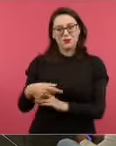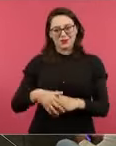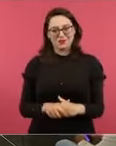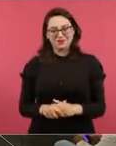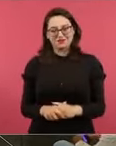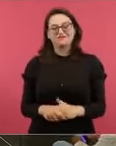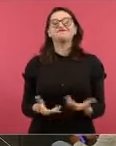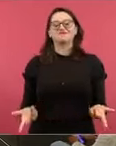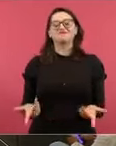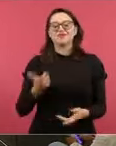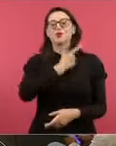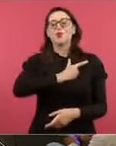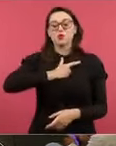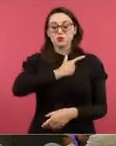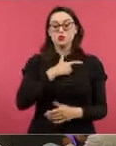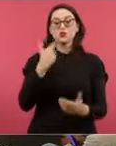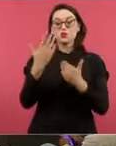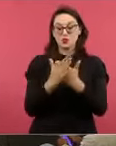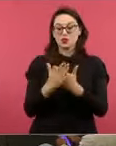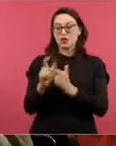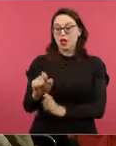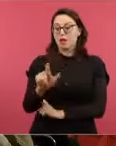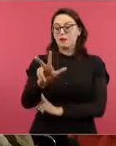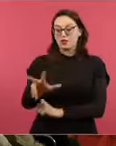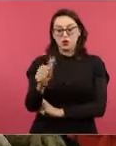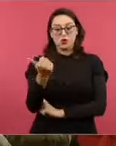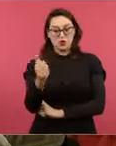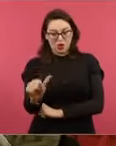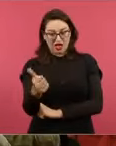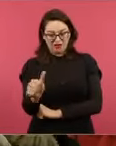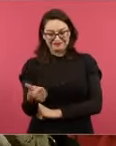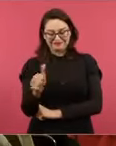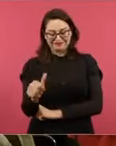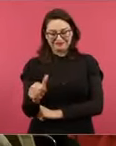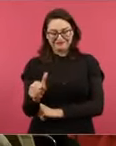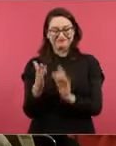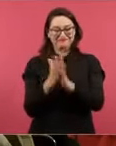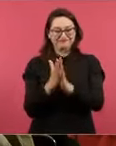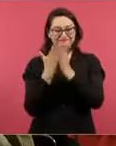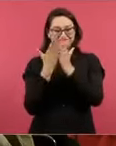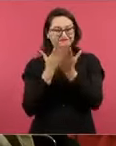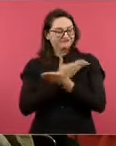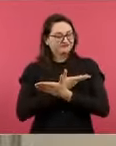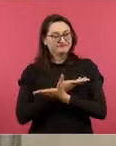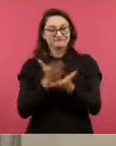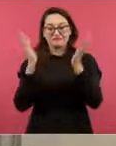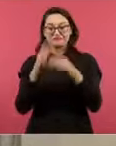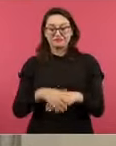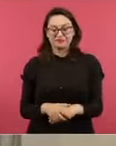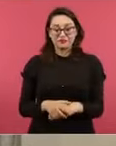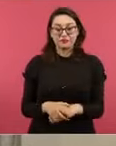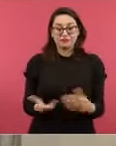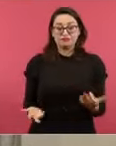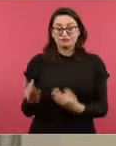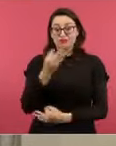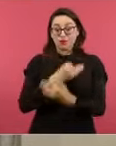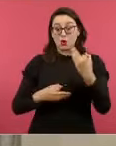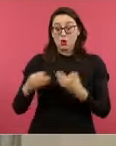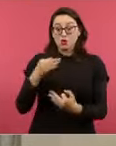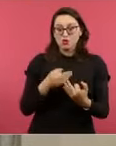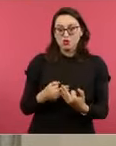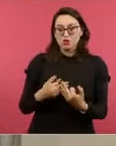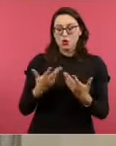y los niños van a tener esa maravilla que todos esperábamos con emoción. No me dejarán mentir los aquí presentes.